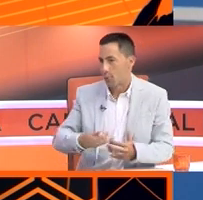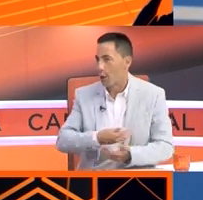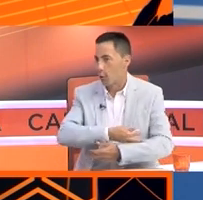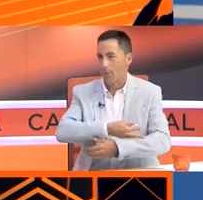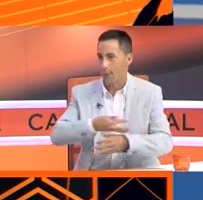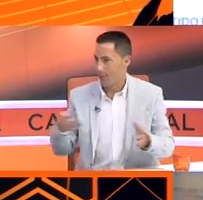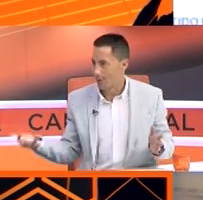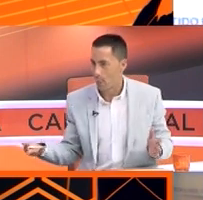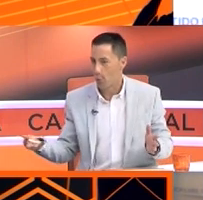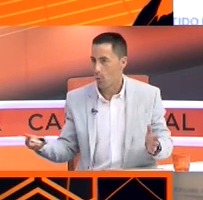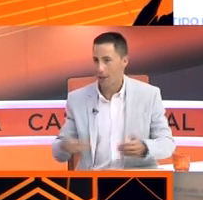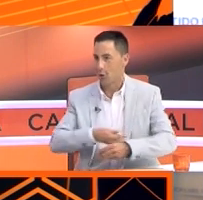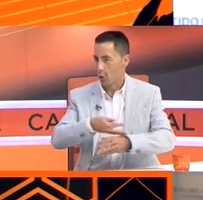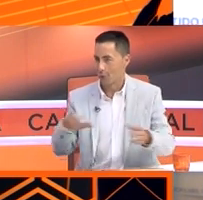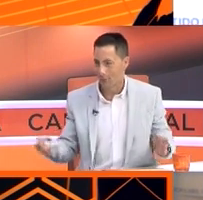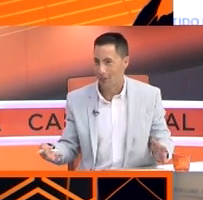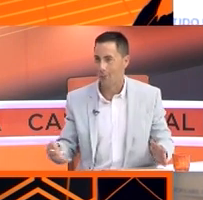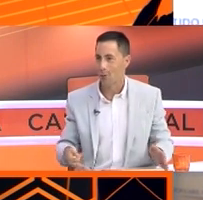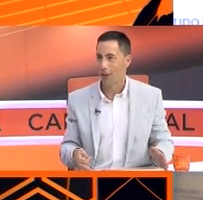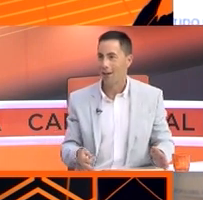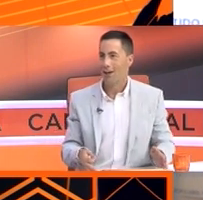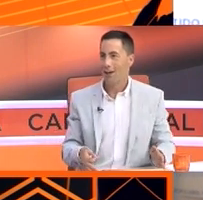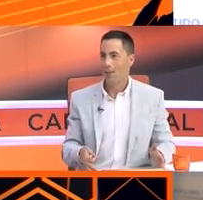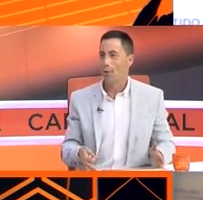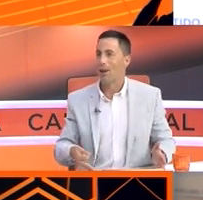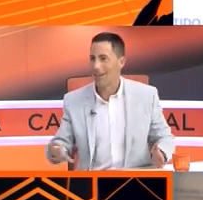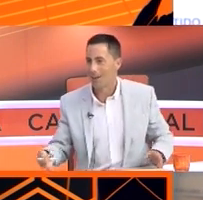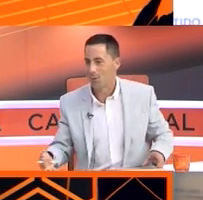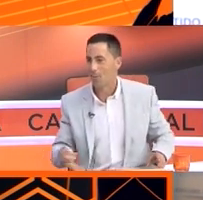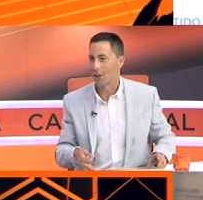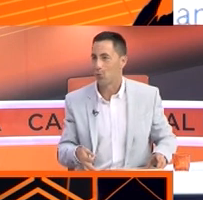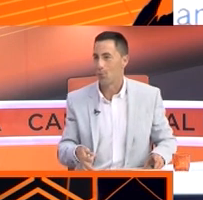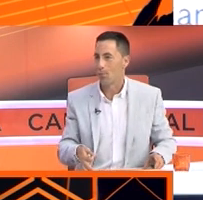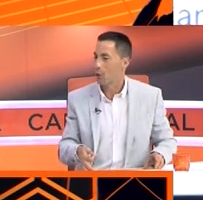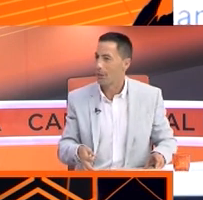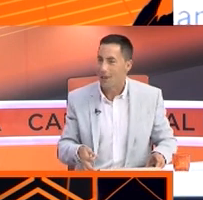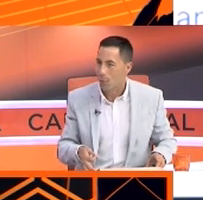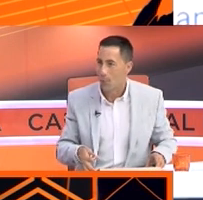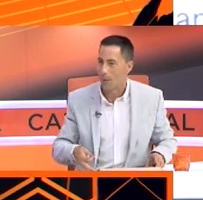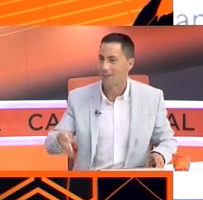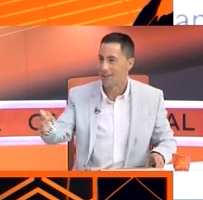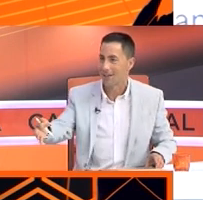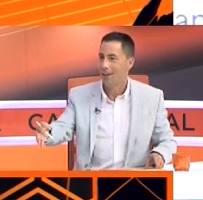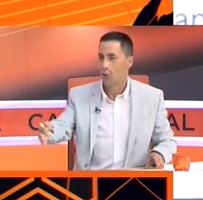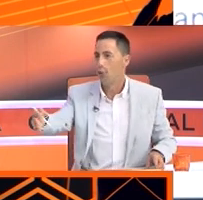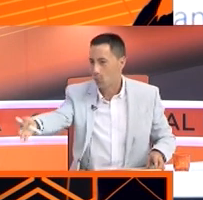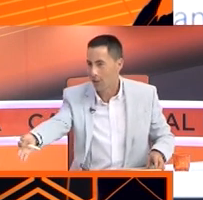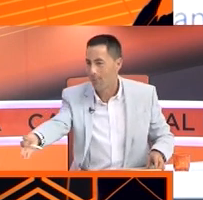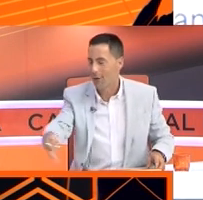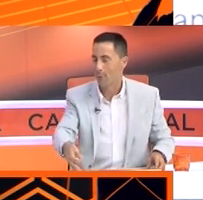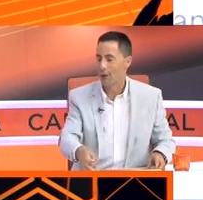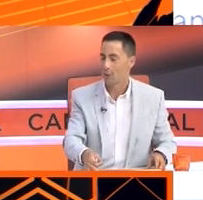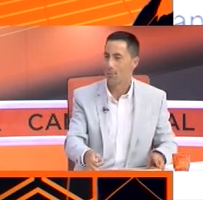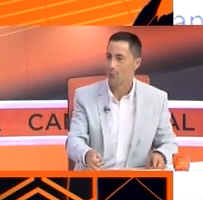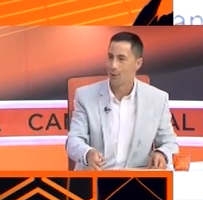que es una persona que conoce perfectamente los medios de comunicación y conoce perfectamente lo que es un programa de televisión, y por tanto suponemos que no va a tener ningún problema en sentarse donde hoy tú estás